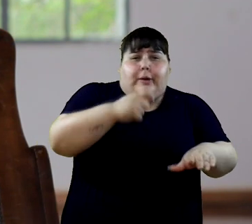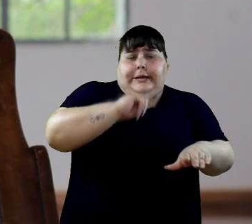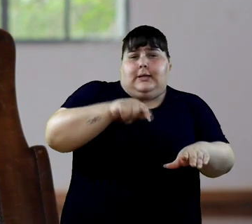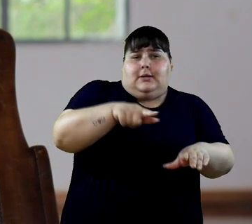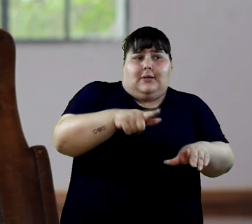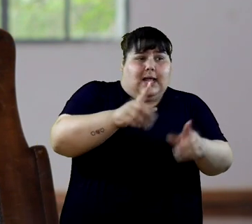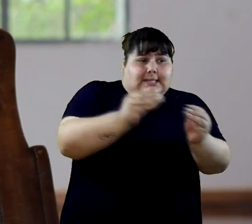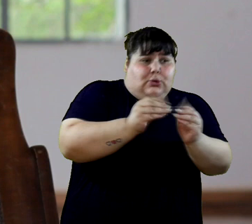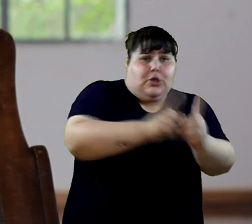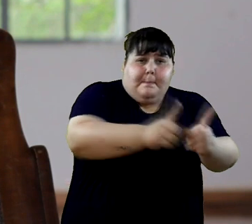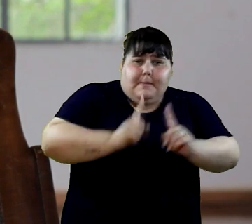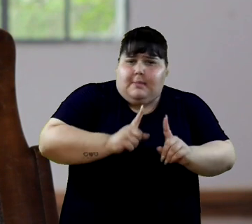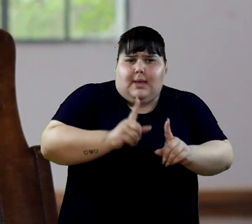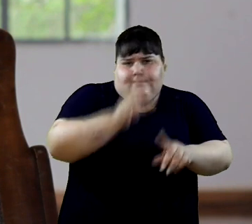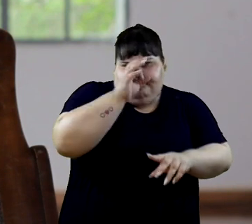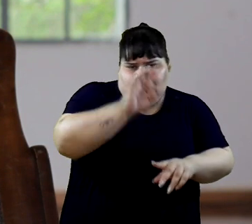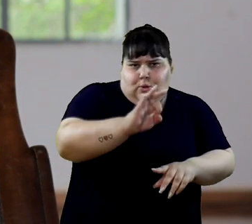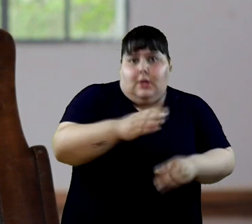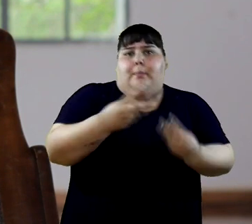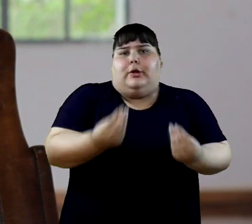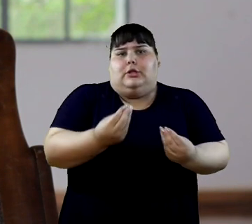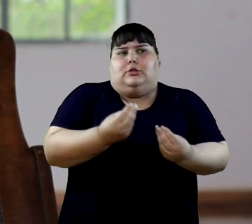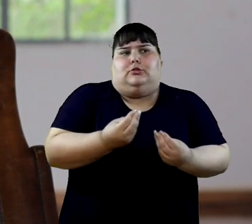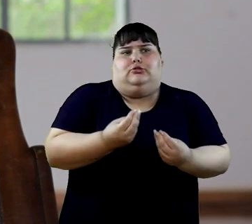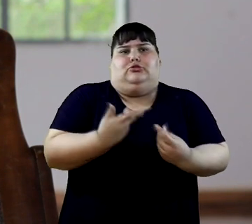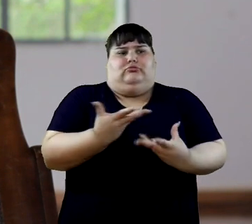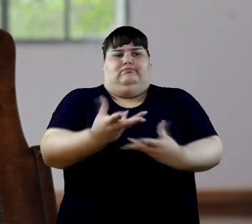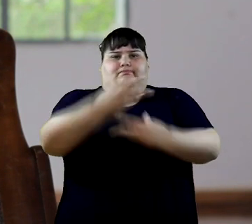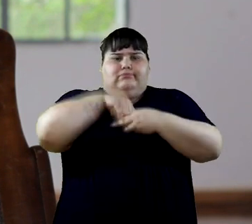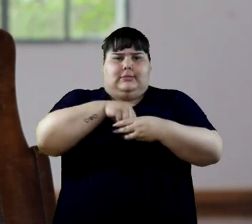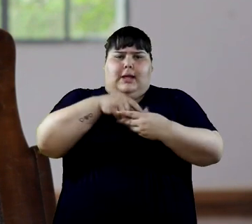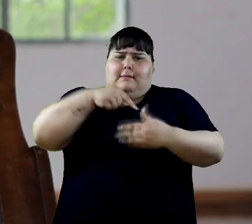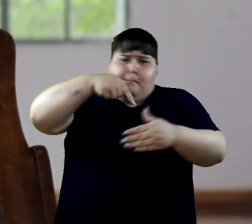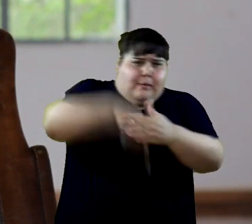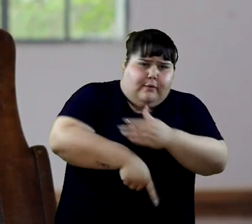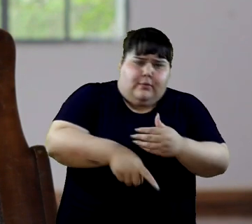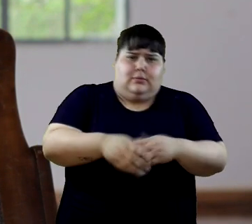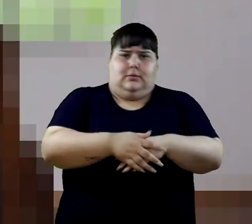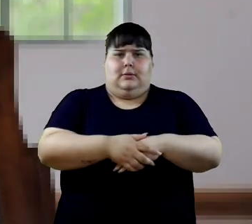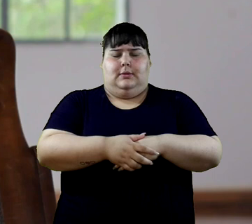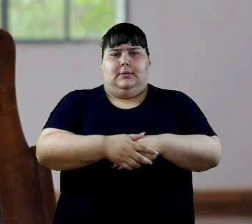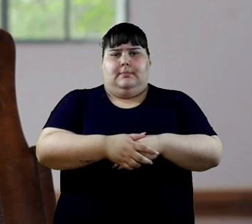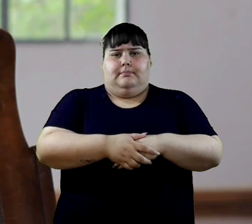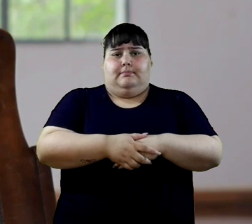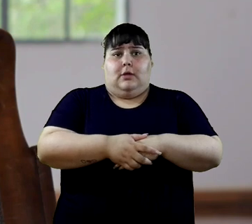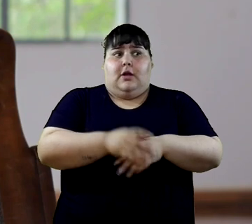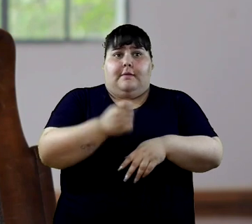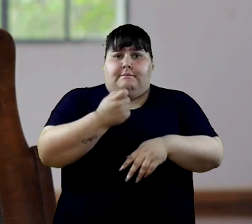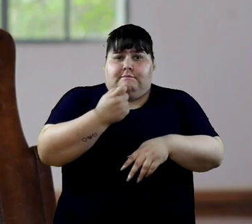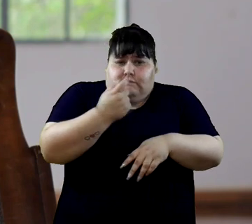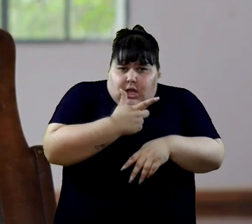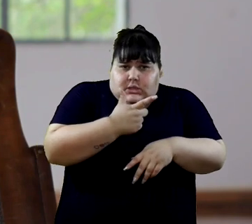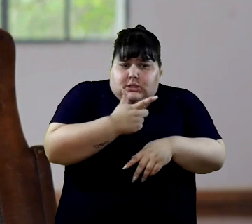lo que otros pasamos, ¿no? Entonces me interpela desde lo más profundo, en la fibra más íntima. No fue